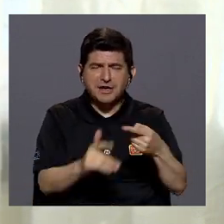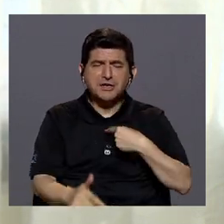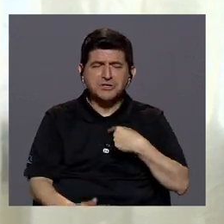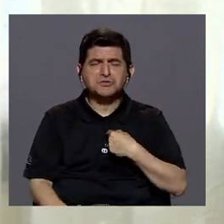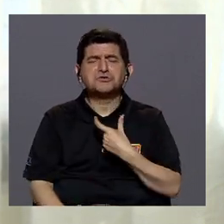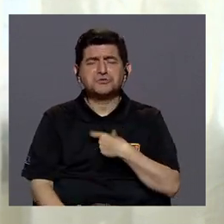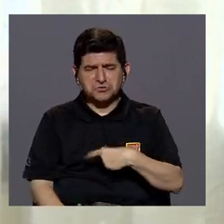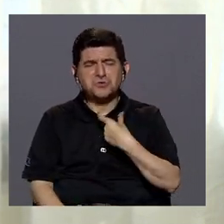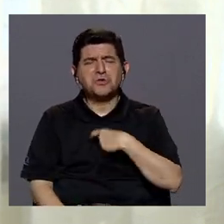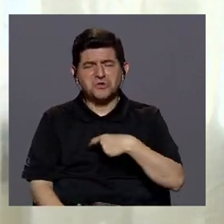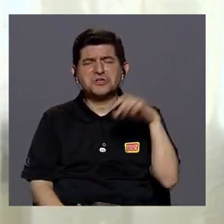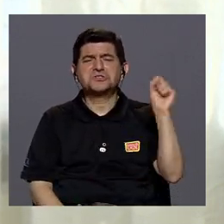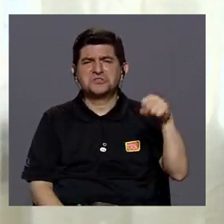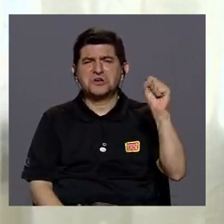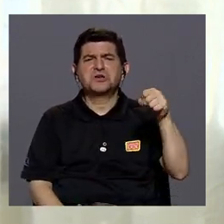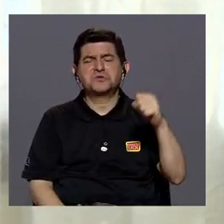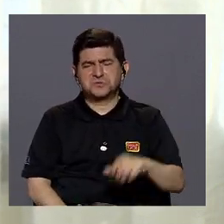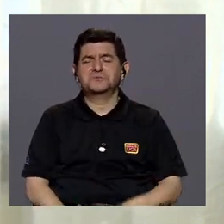deseando.